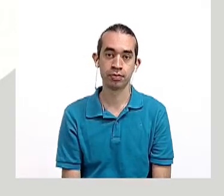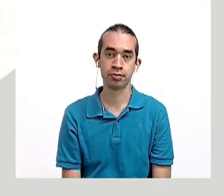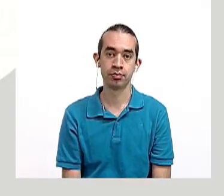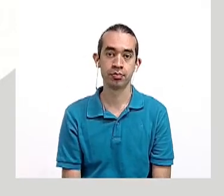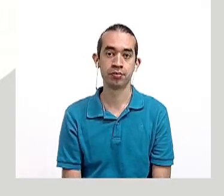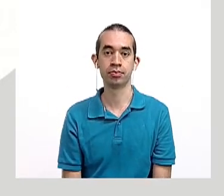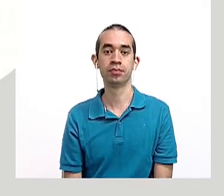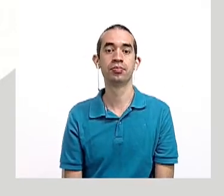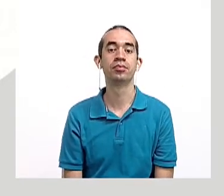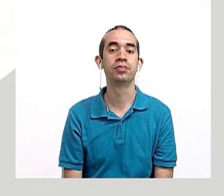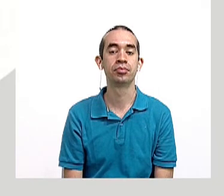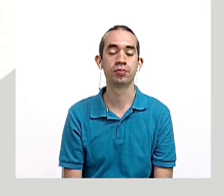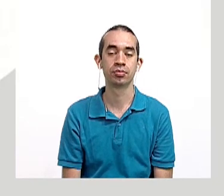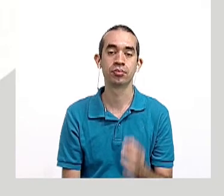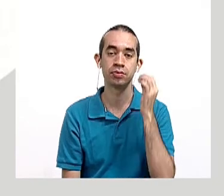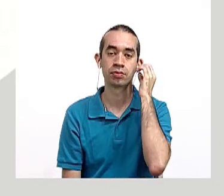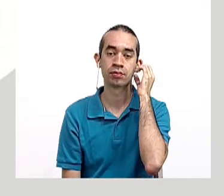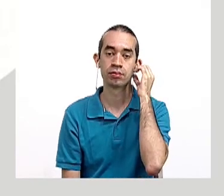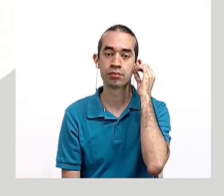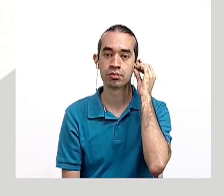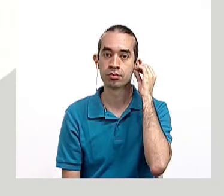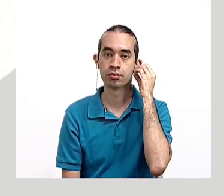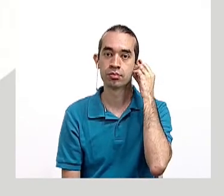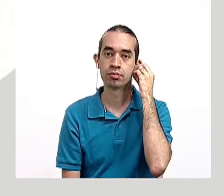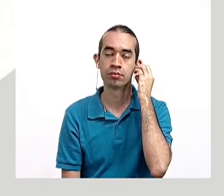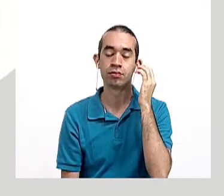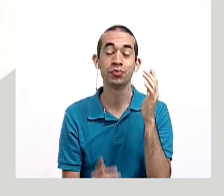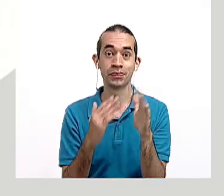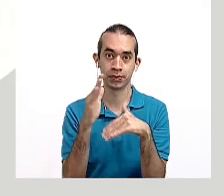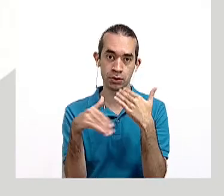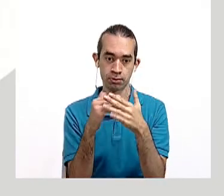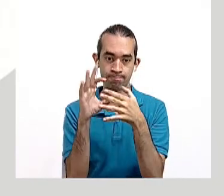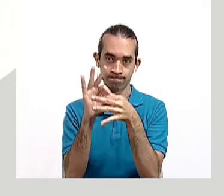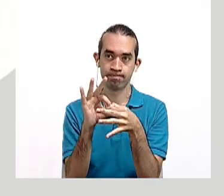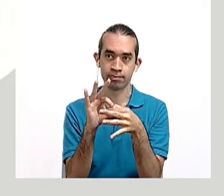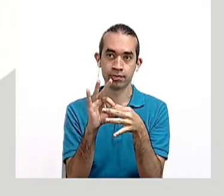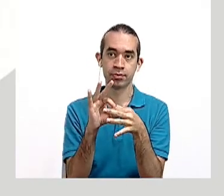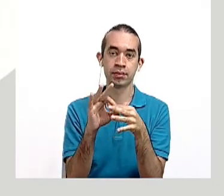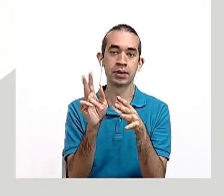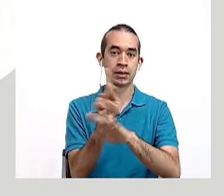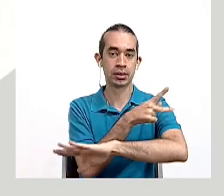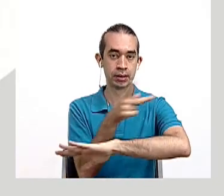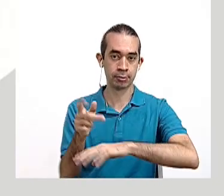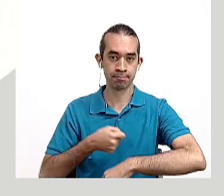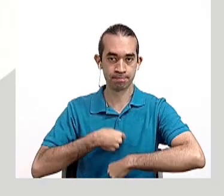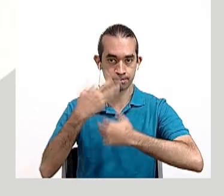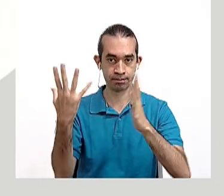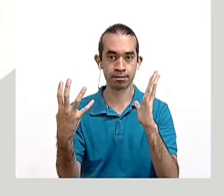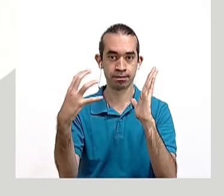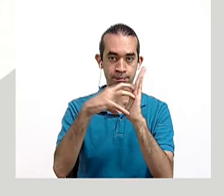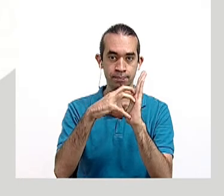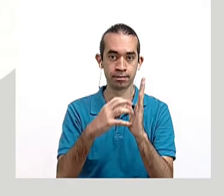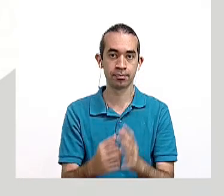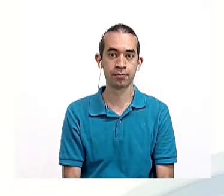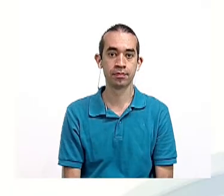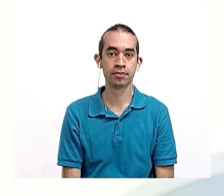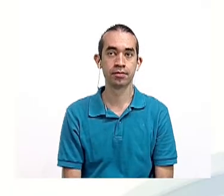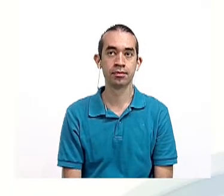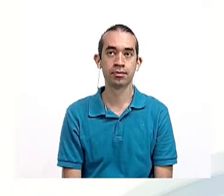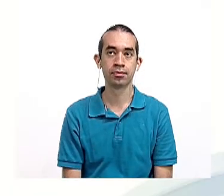Todo eso son elementos utilizados en la lírica para darle expresividad al texto.